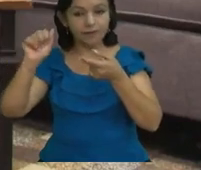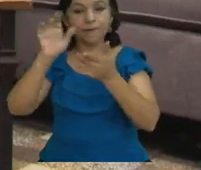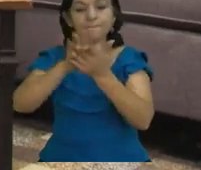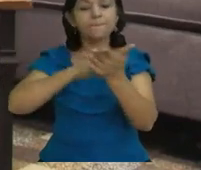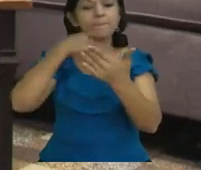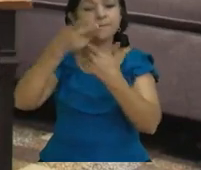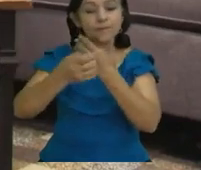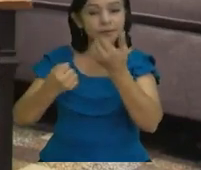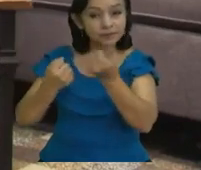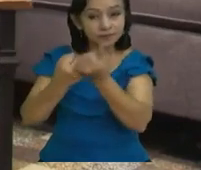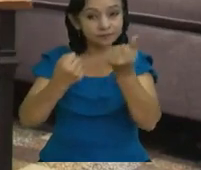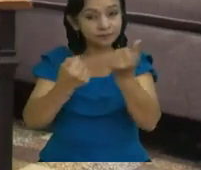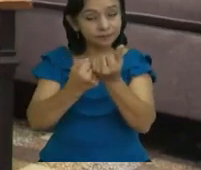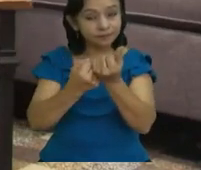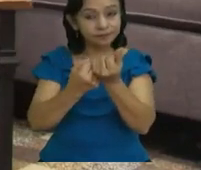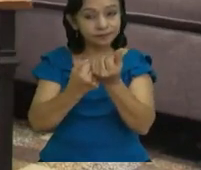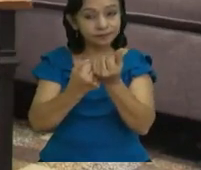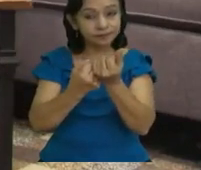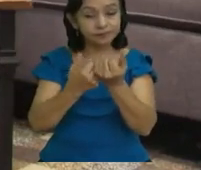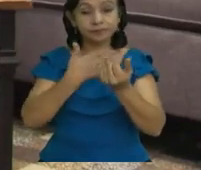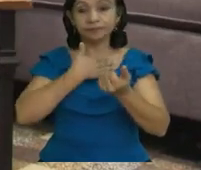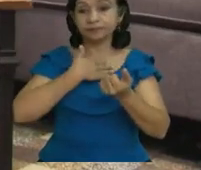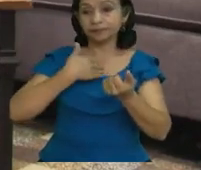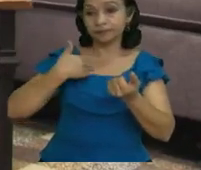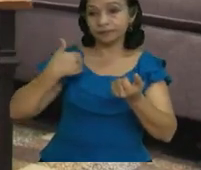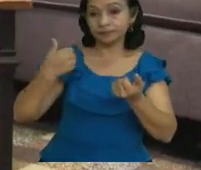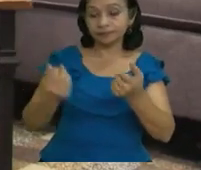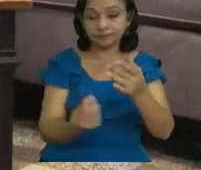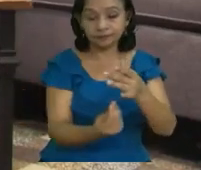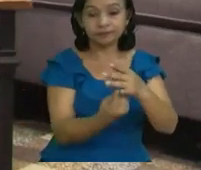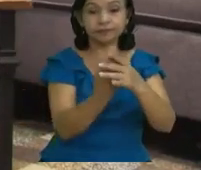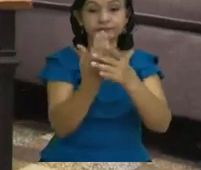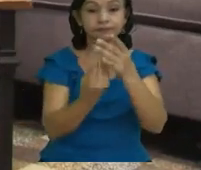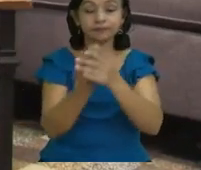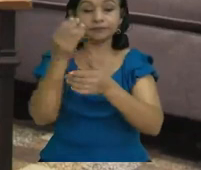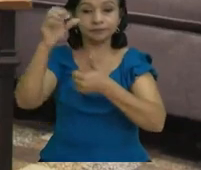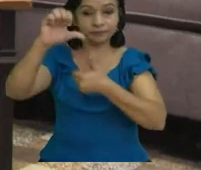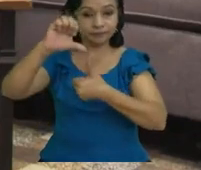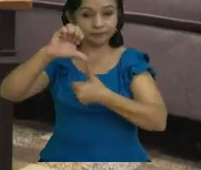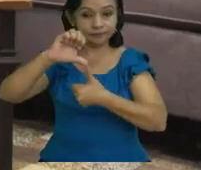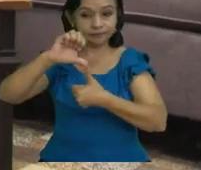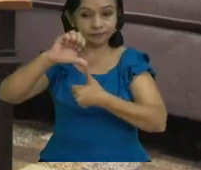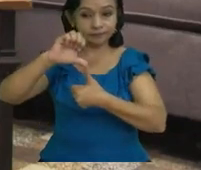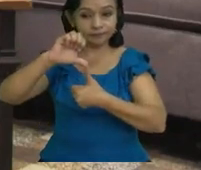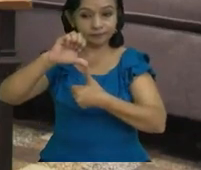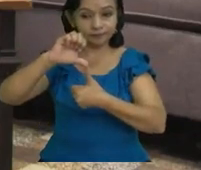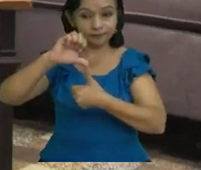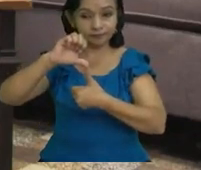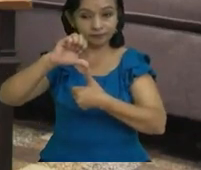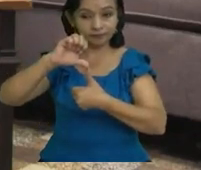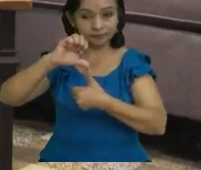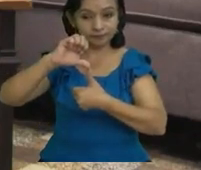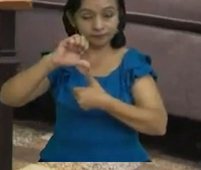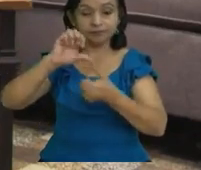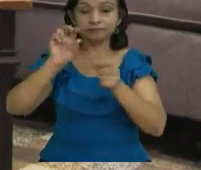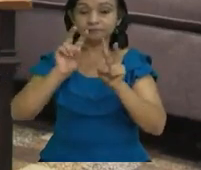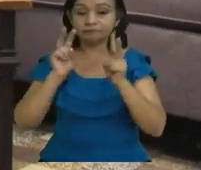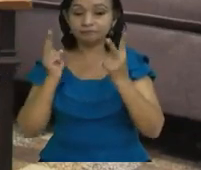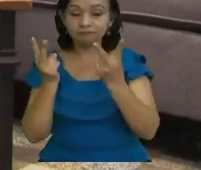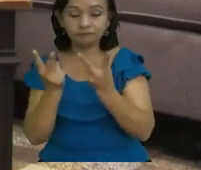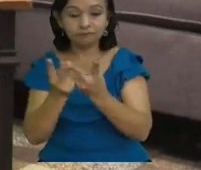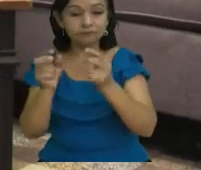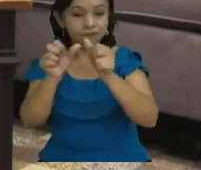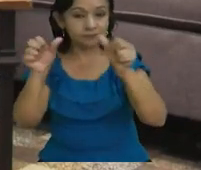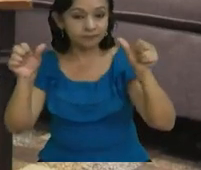programa cooperativo de mejoramiento de cultivos y centroamericano, ¿sí?, de cultivos vegetales, de